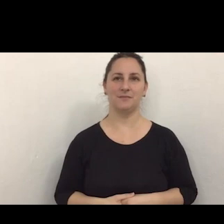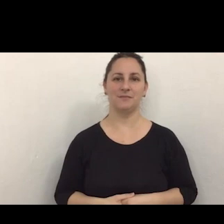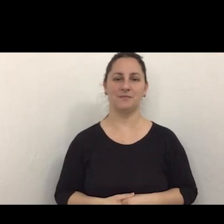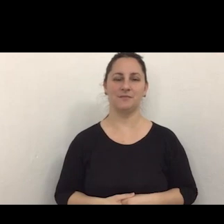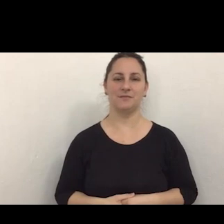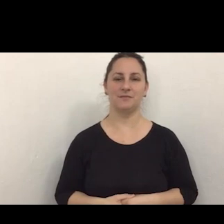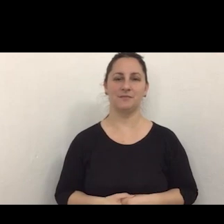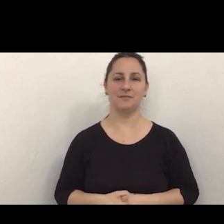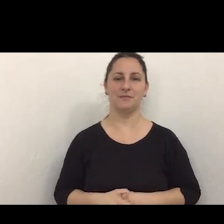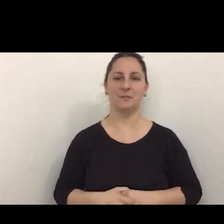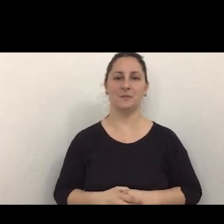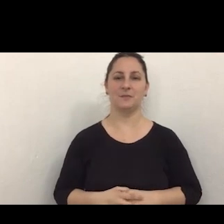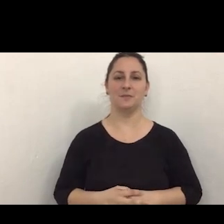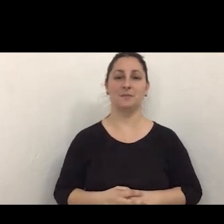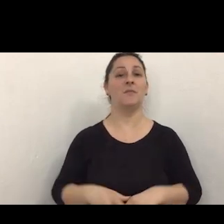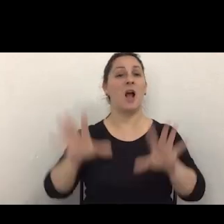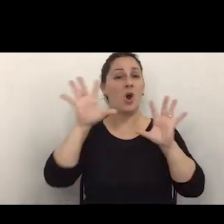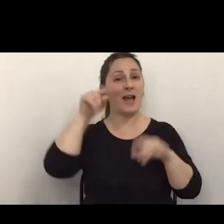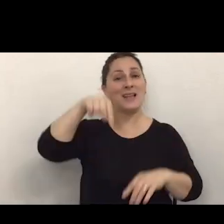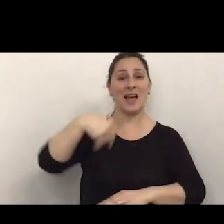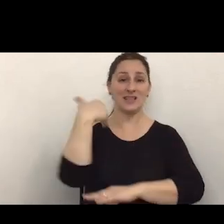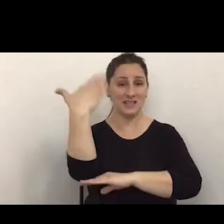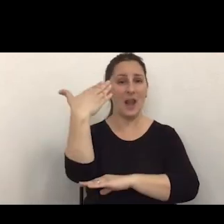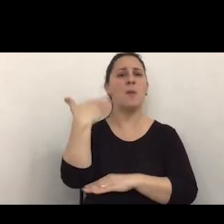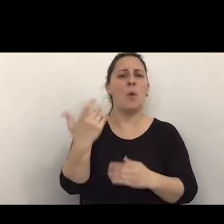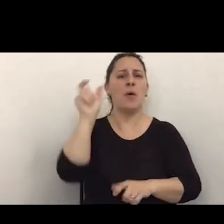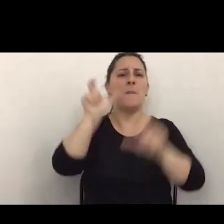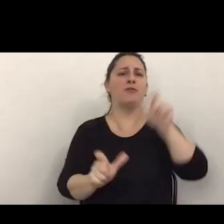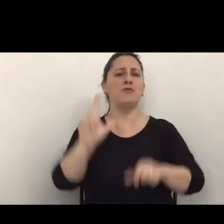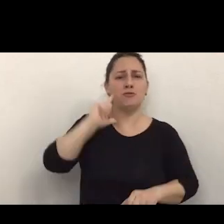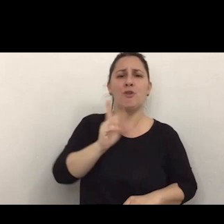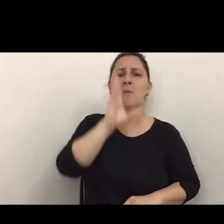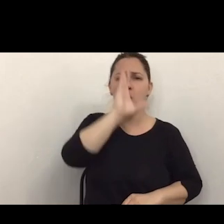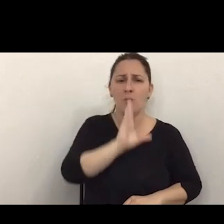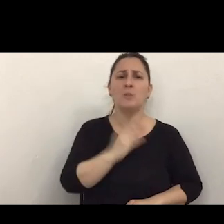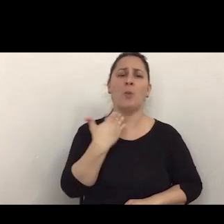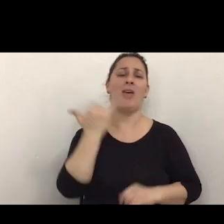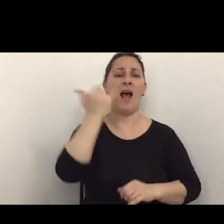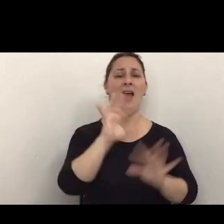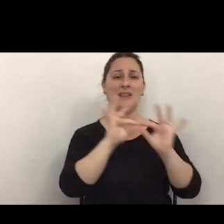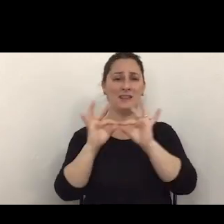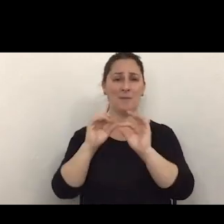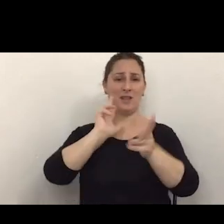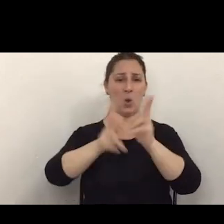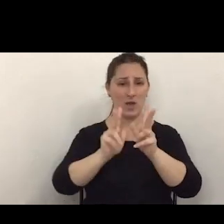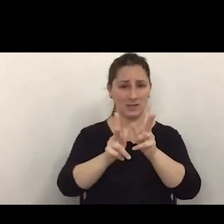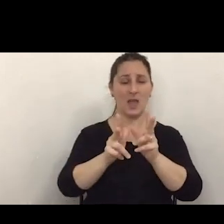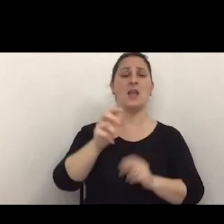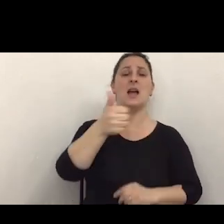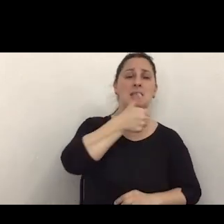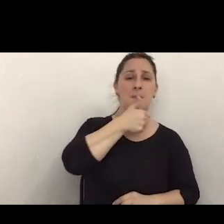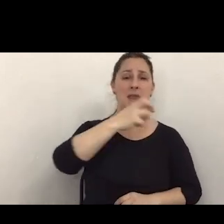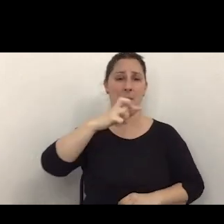bueno, nada, recordarles también esto, que es una charla apto hipoacúsicos, por lo que contamos con los intérpretes de lenguaje de señas, que son Pablo y